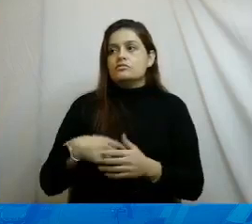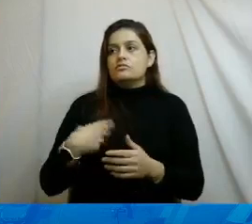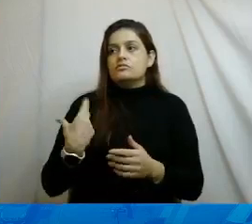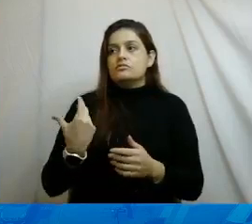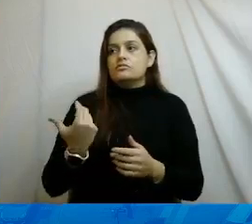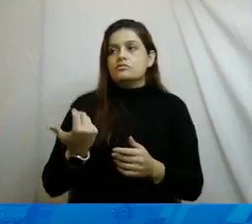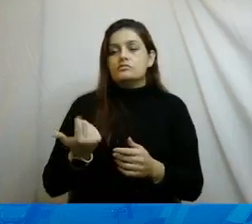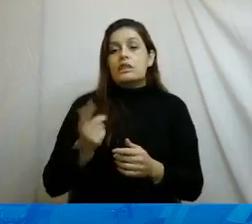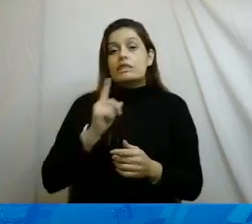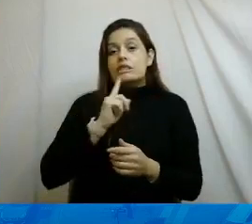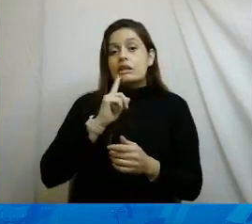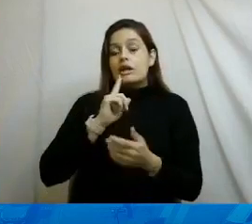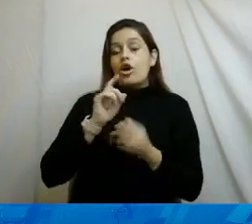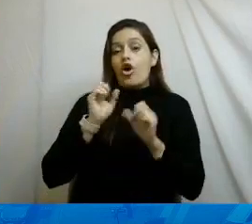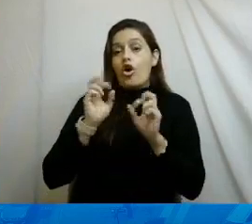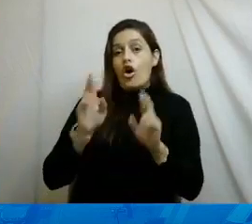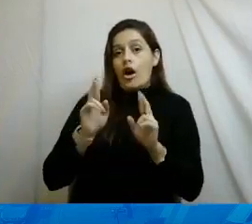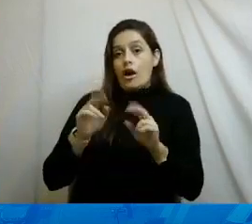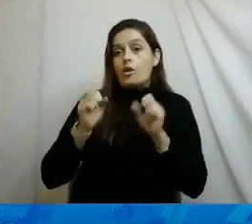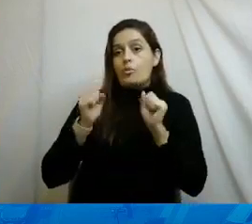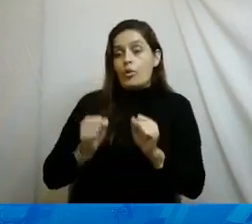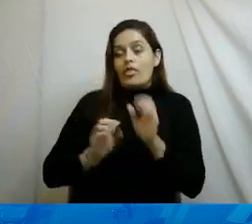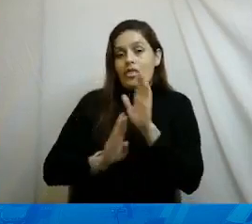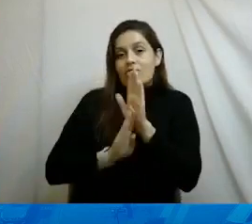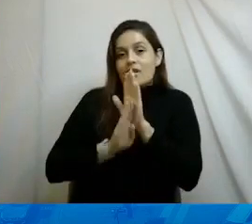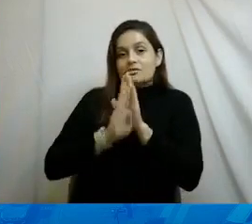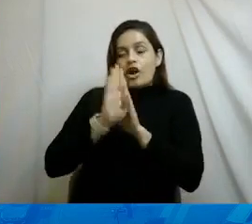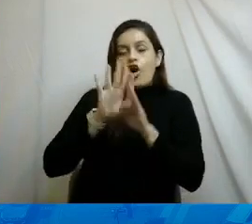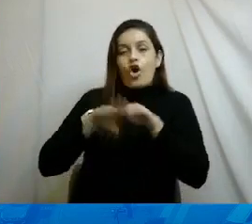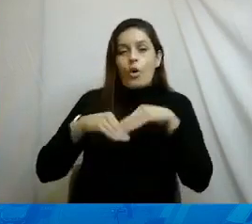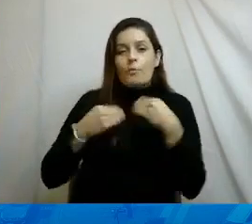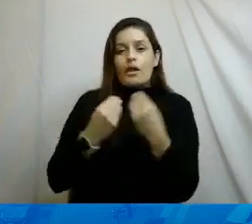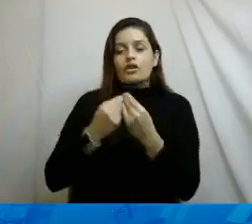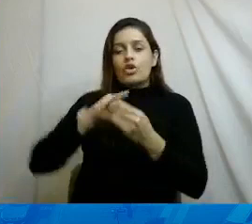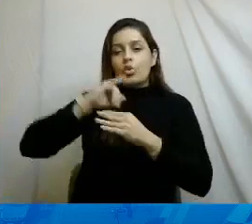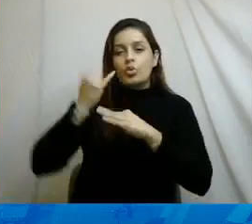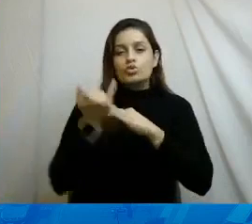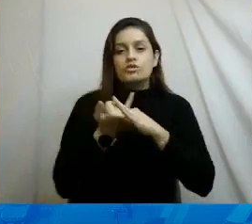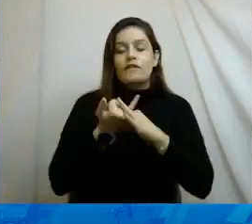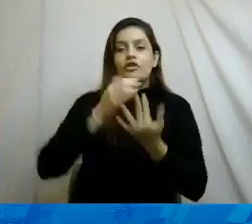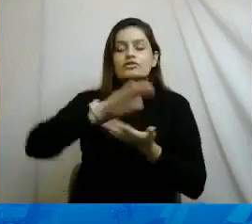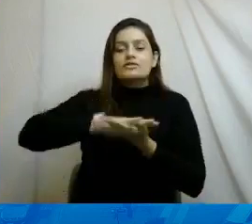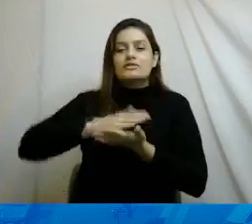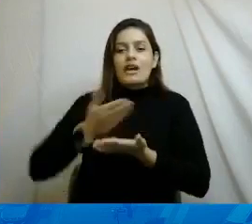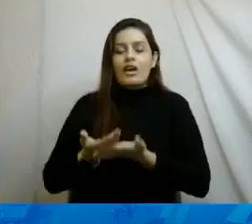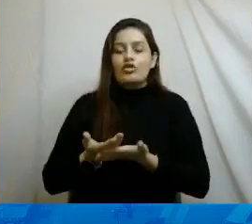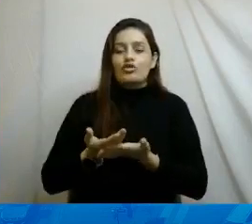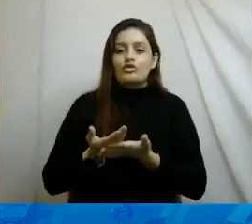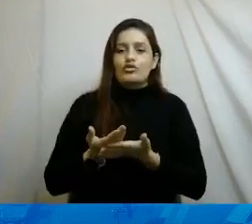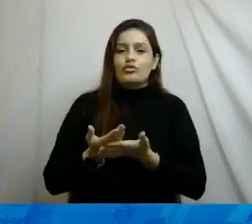hoy día de tener espacios de desarrollo integrales, inclusivos, sanos también,